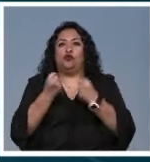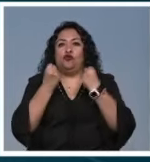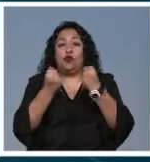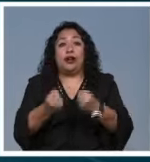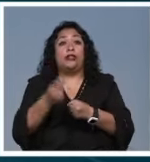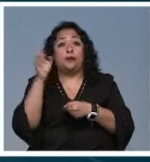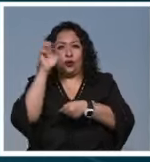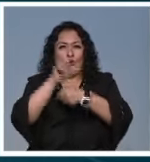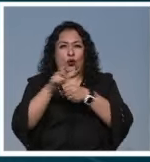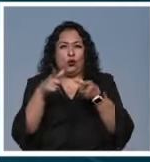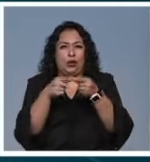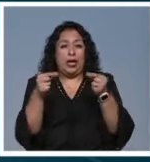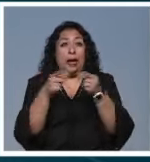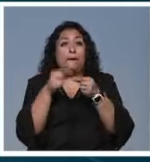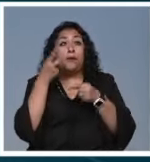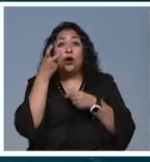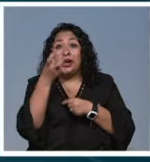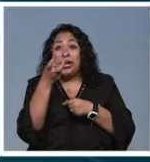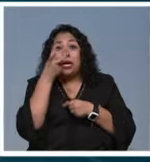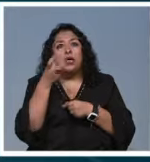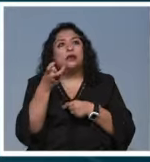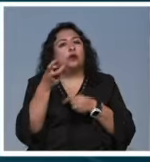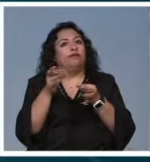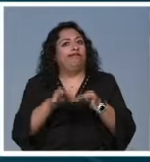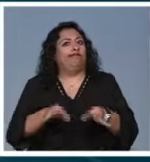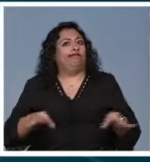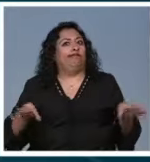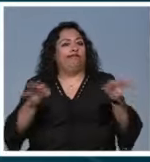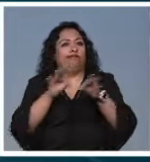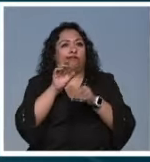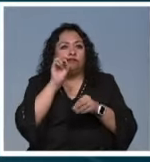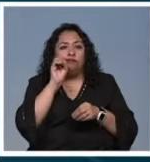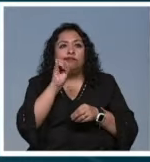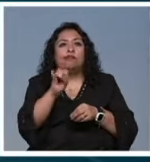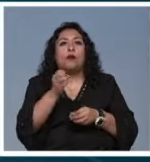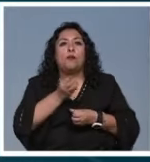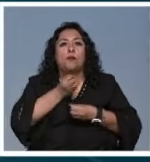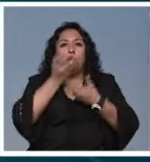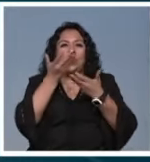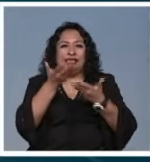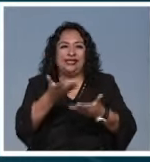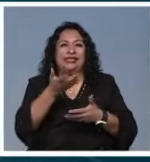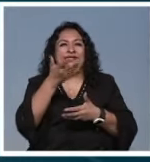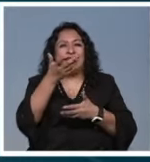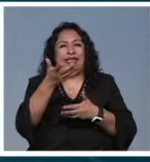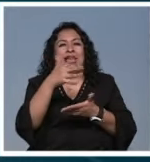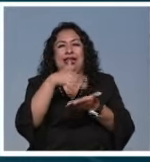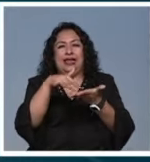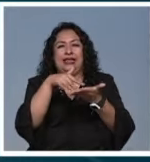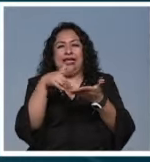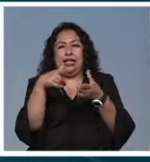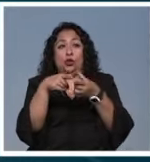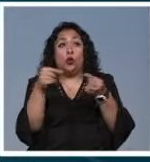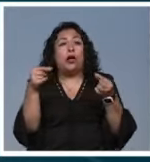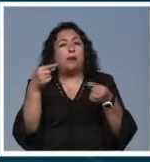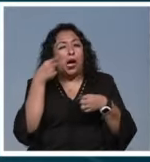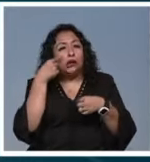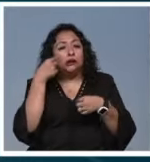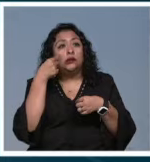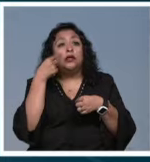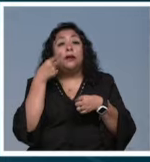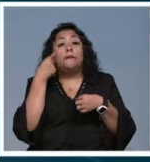En la cultura japonesa, esta práctica es muy importante, tanto así que en la poesía haiku o literatura japonesa, a menudo se